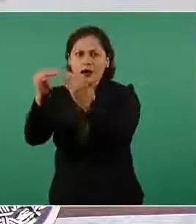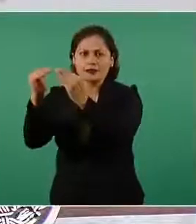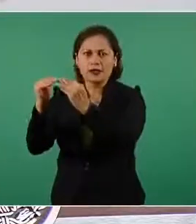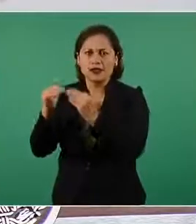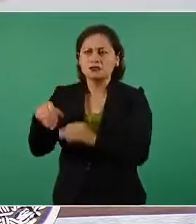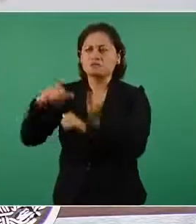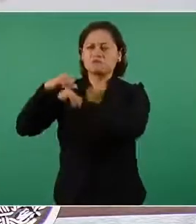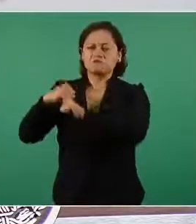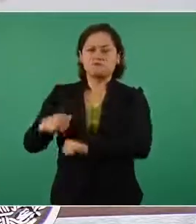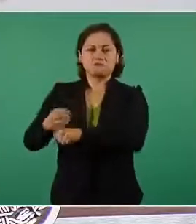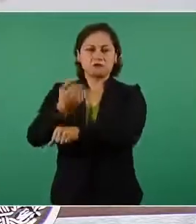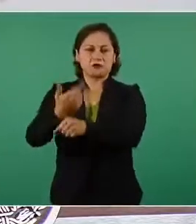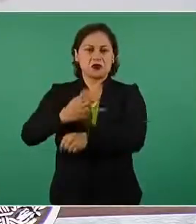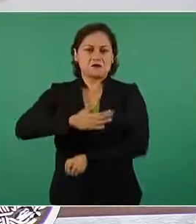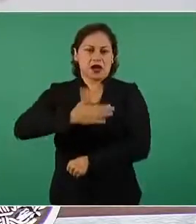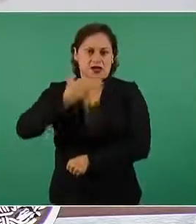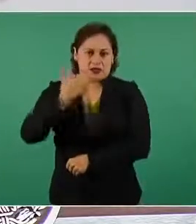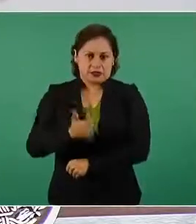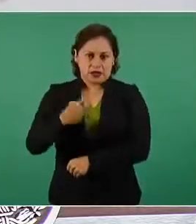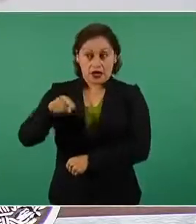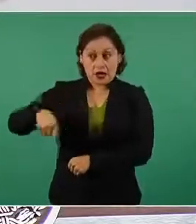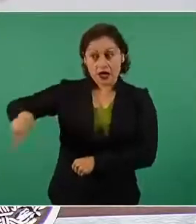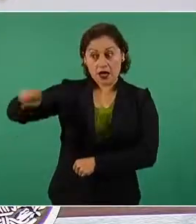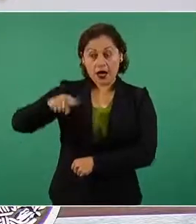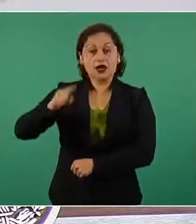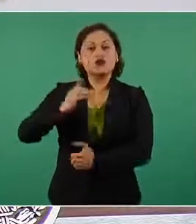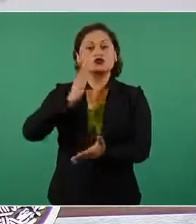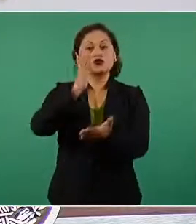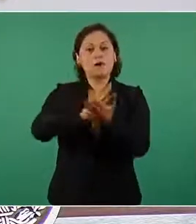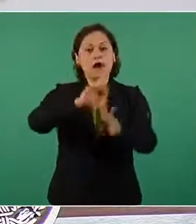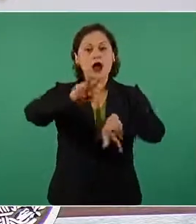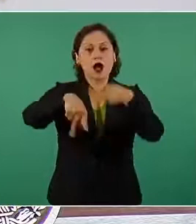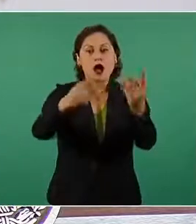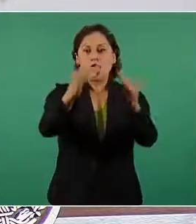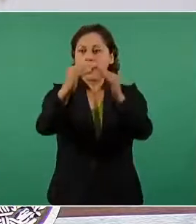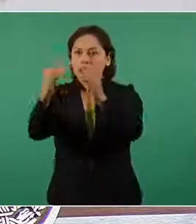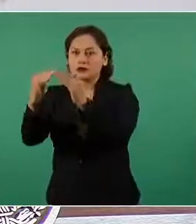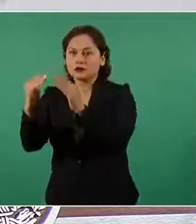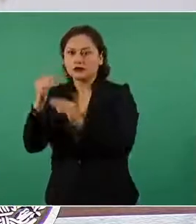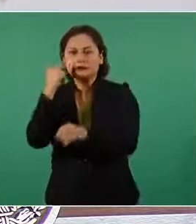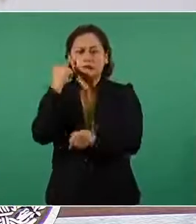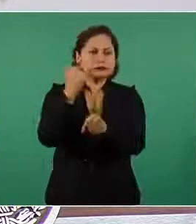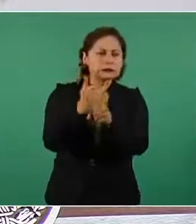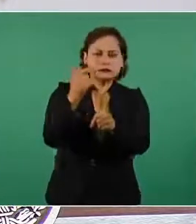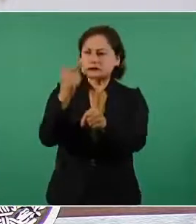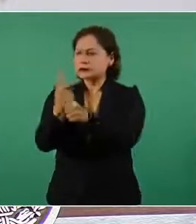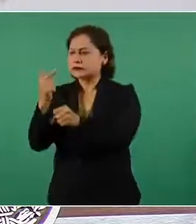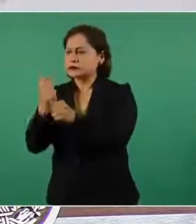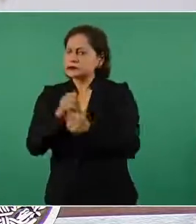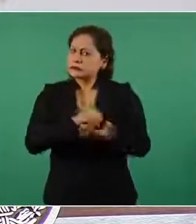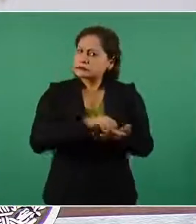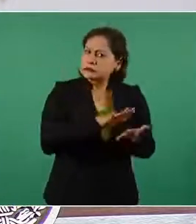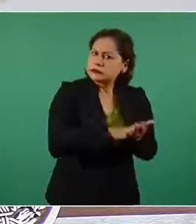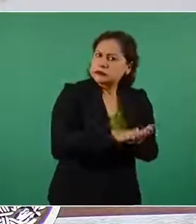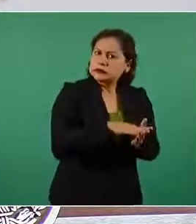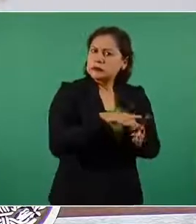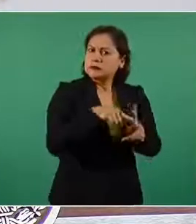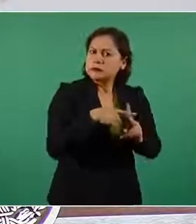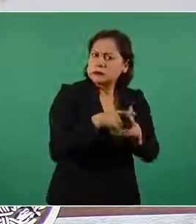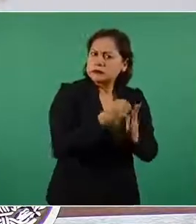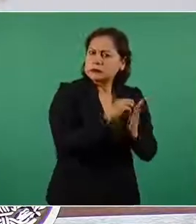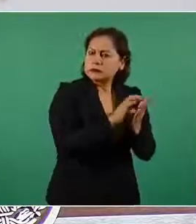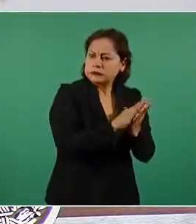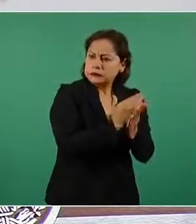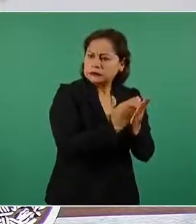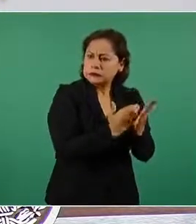de Bienestar, a fin de identificar la magnitud del evento y reponer en una primera instancia los